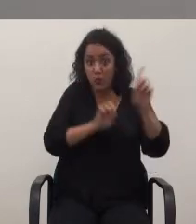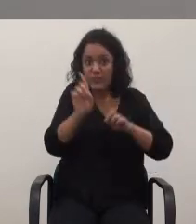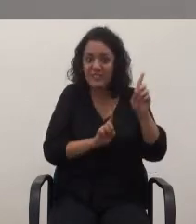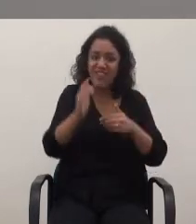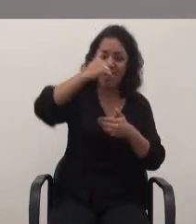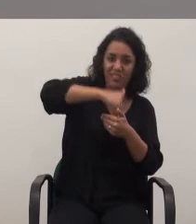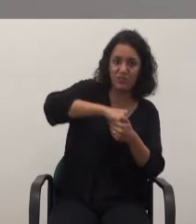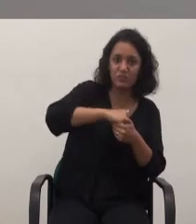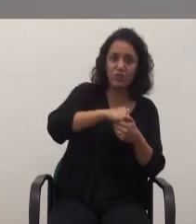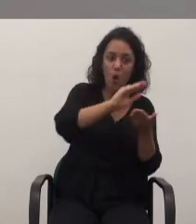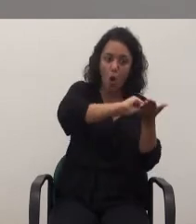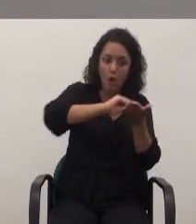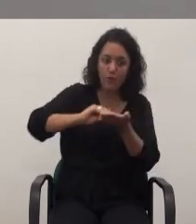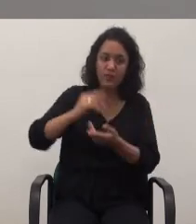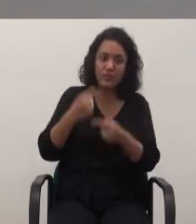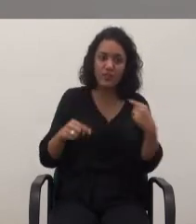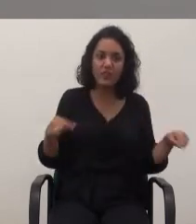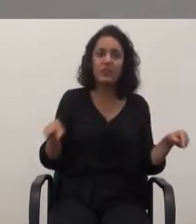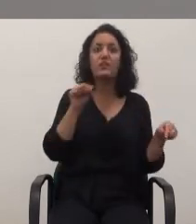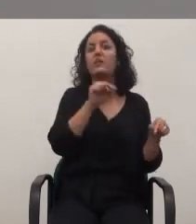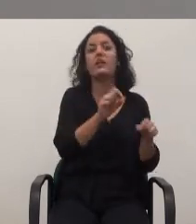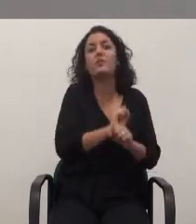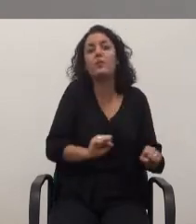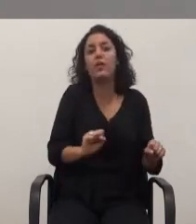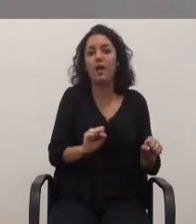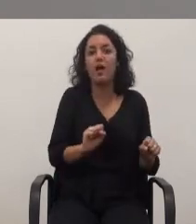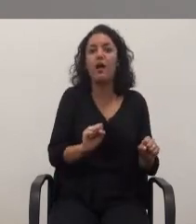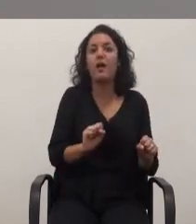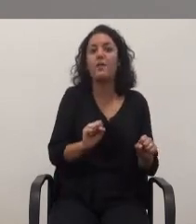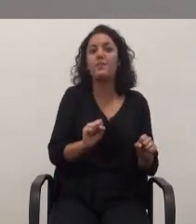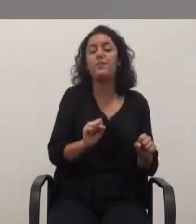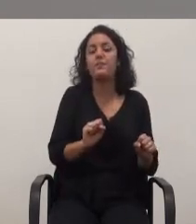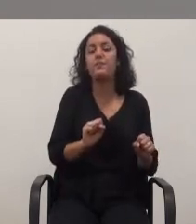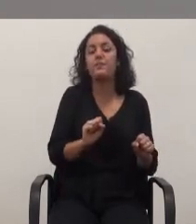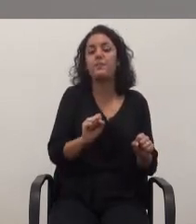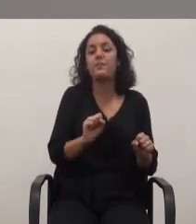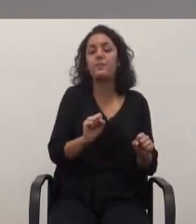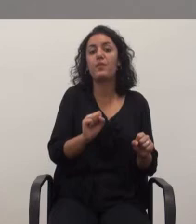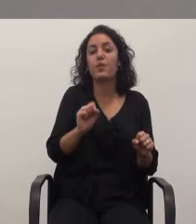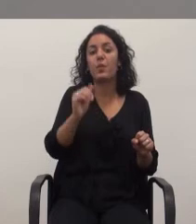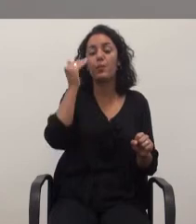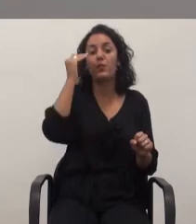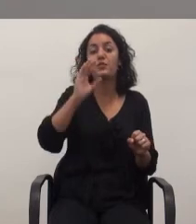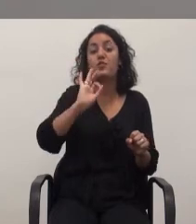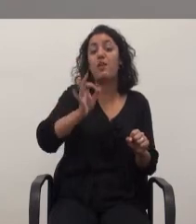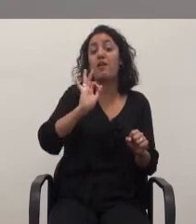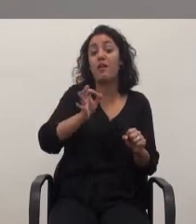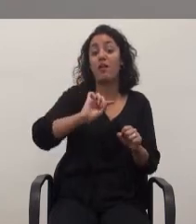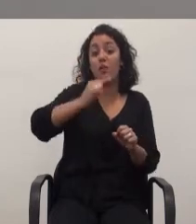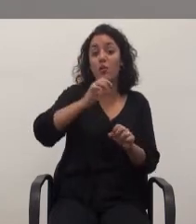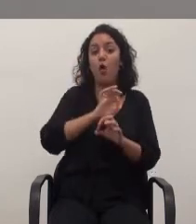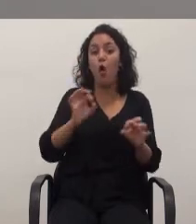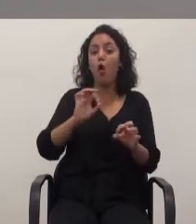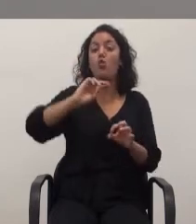sin haberse podido hacer para los cargos grados 1 y grados 2, aunque se avanzó muchísimo a partir de